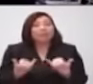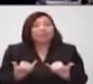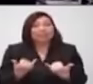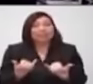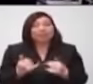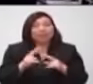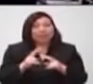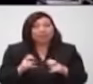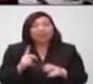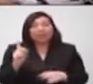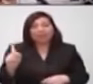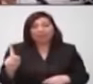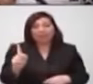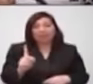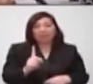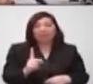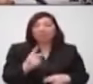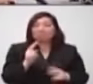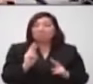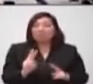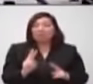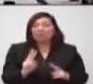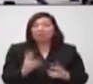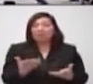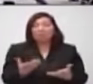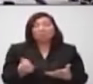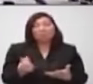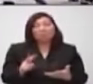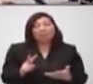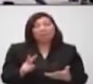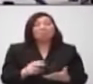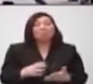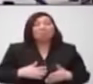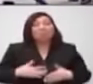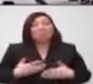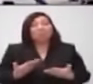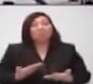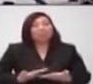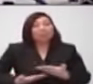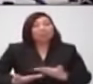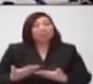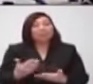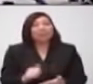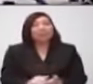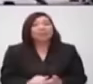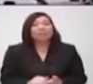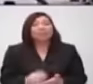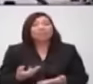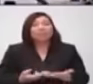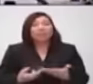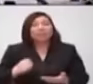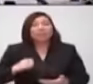del análisis de cada una de ellas detectamos que habían excedentes que podían estar regresando a las finanzas